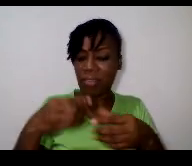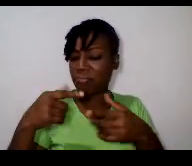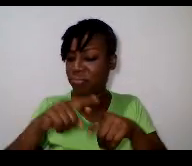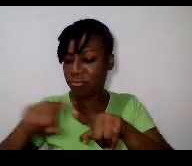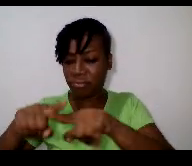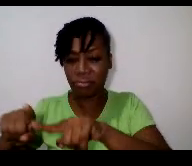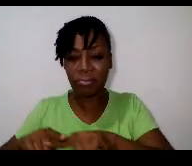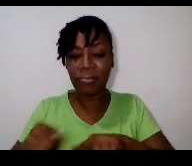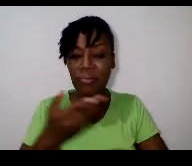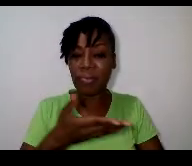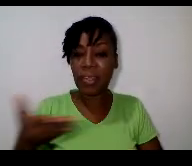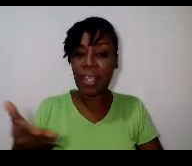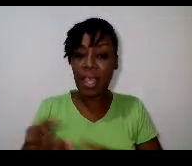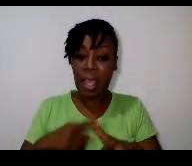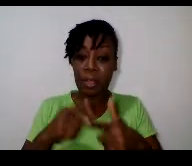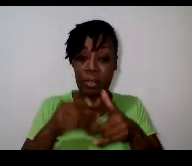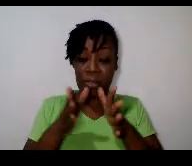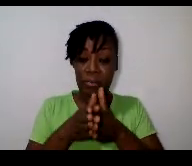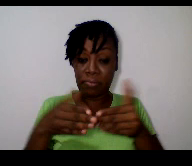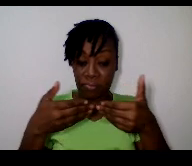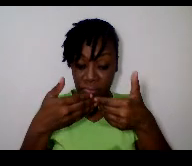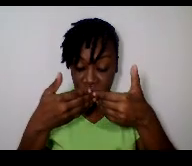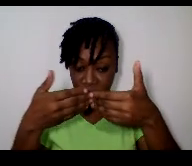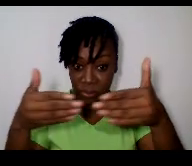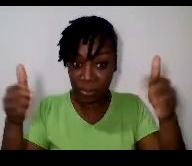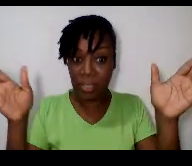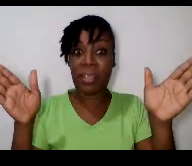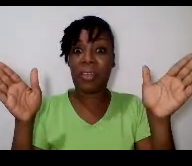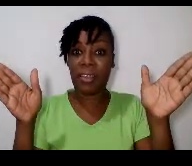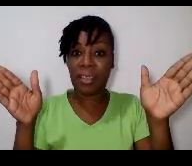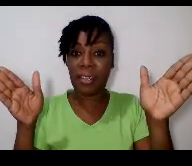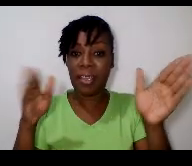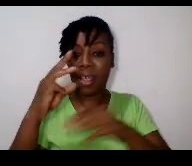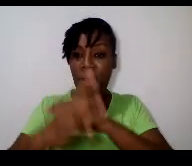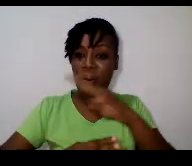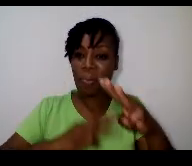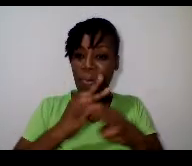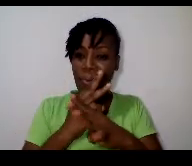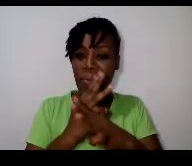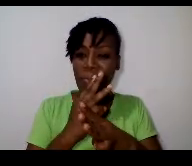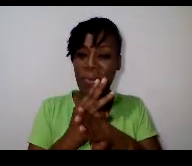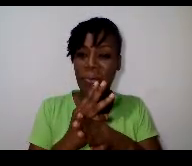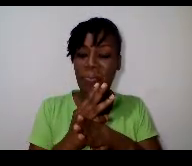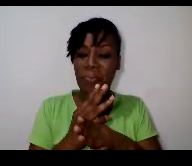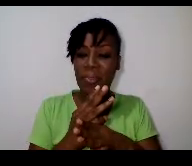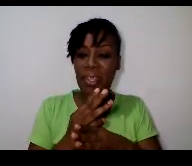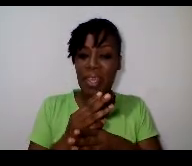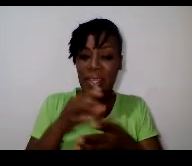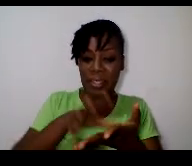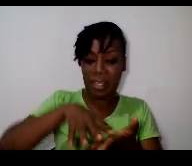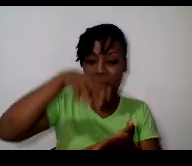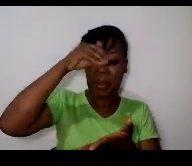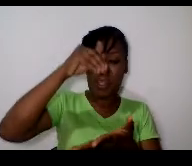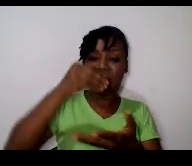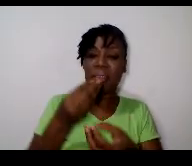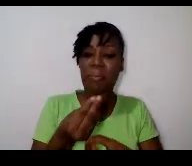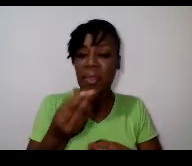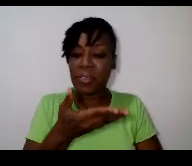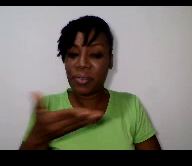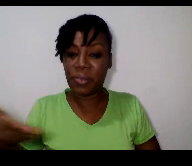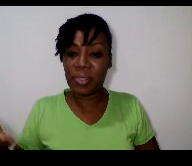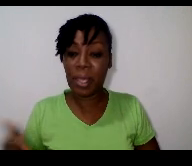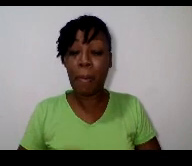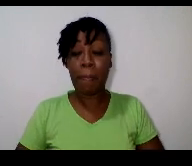a ampliar su mundo, ampliar sus conocimientos y donde se construyen los aprendizajes efectivamente más académicos. Pero